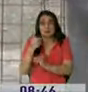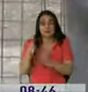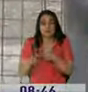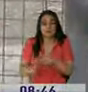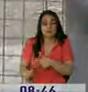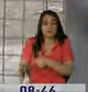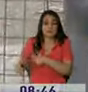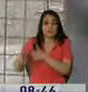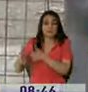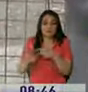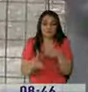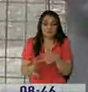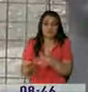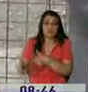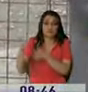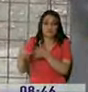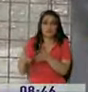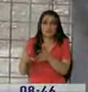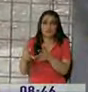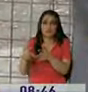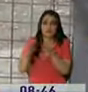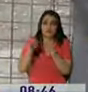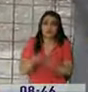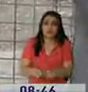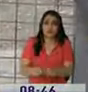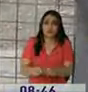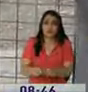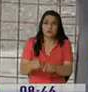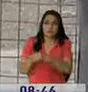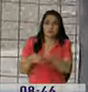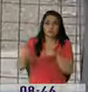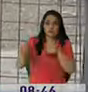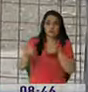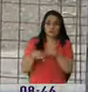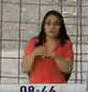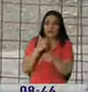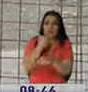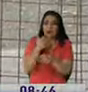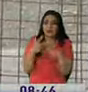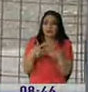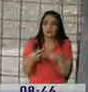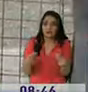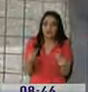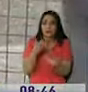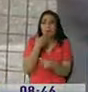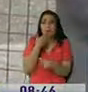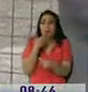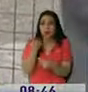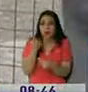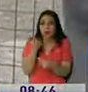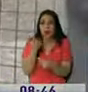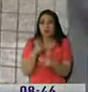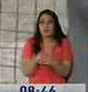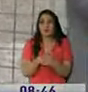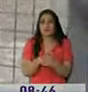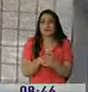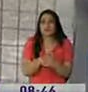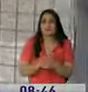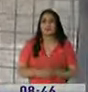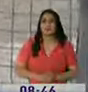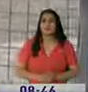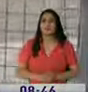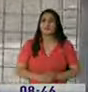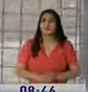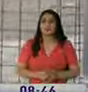mucho tráfico, tal vez si es que se puede disponer un contraflujo, nos decían los vecinos acá en la calle aledaña a la Charles Darwin. ¿Cuál sería